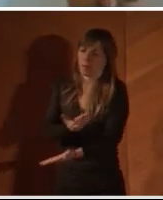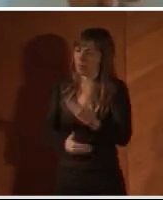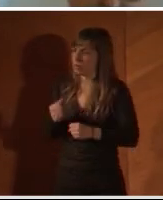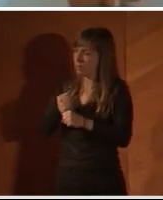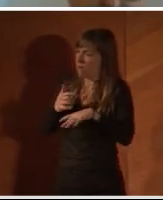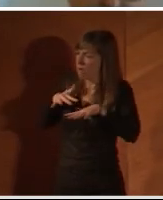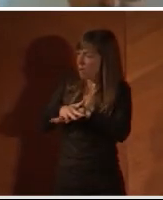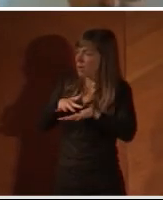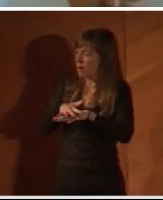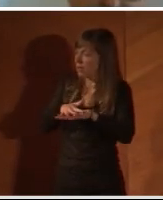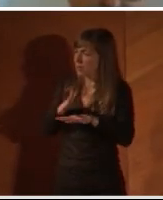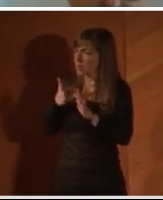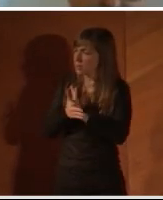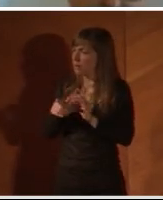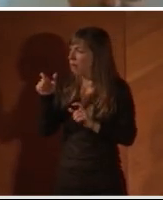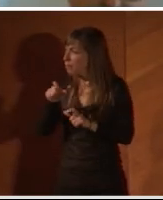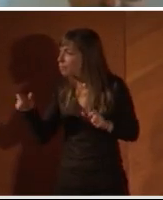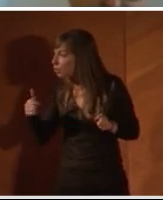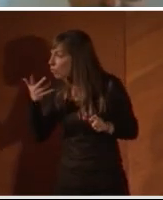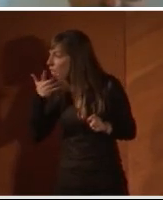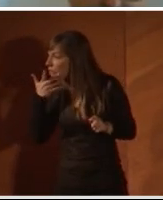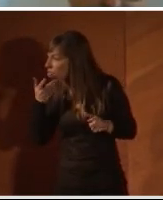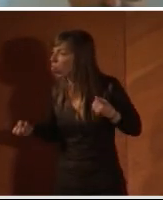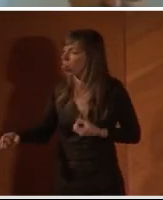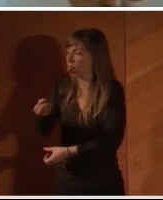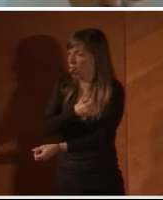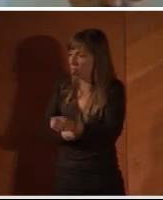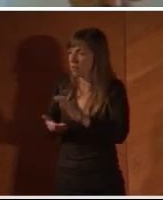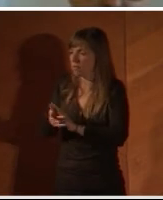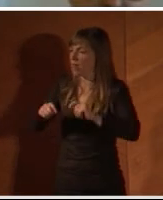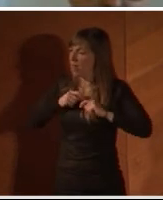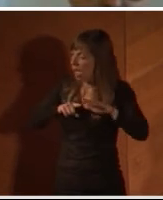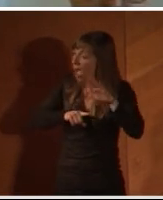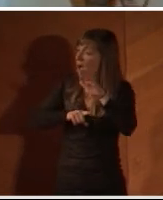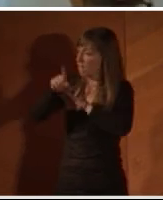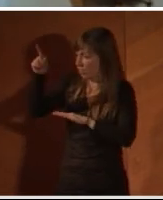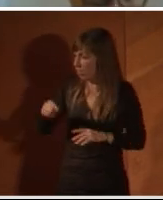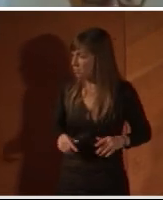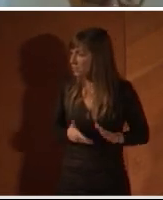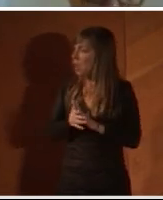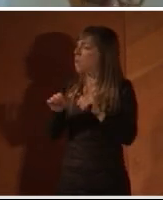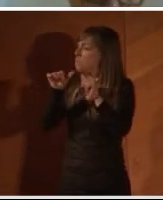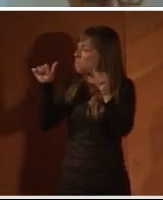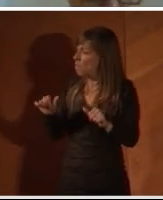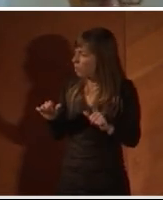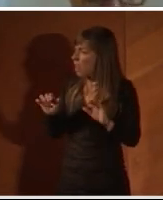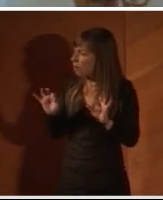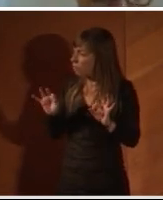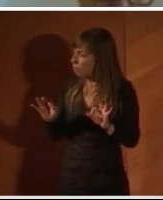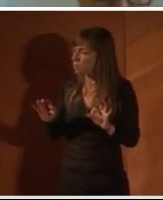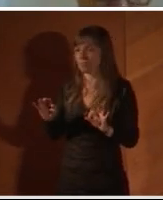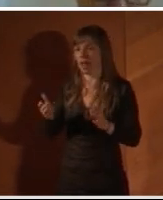el trabajar a partir de los conocimientos compartidos, es la forma de avanzar pues eso, hacia un modelo de sociedad y hacia un modelo de ciudades